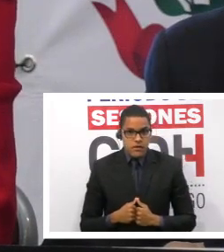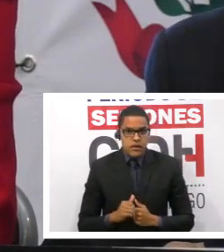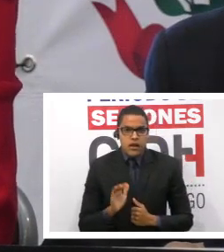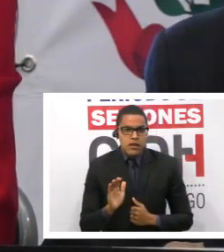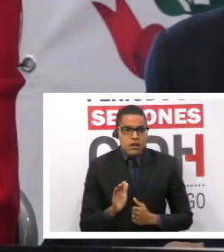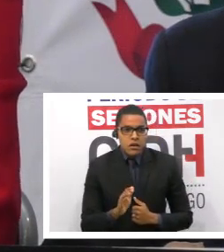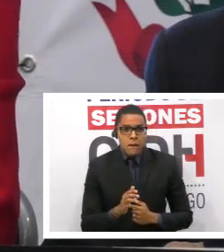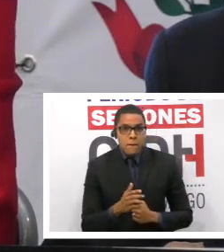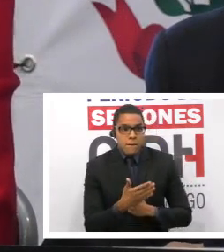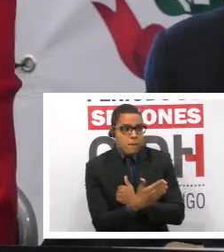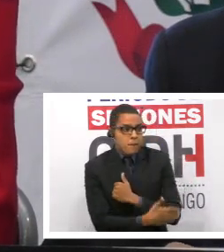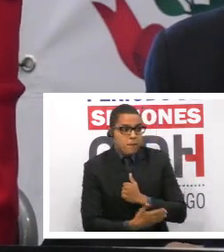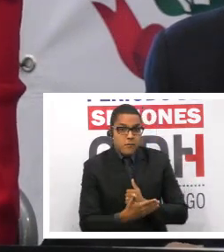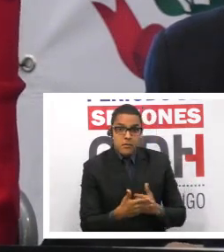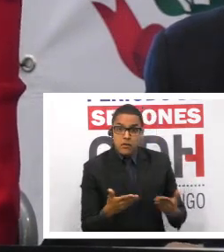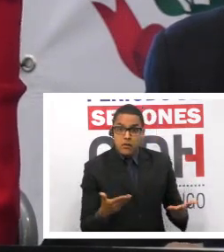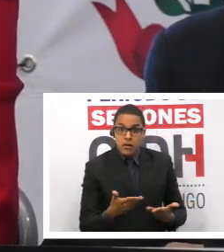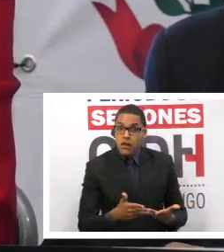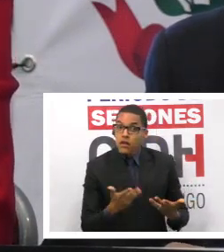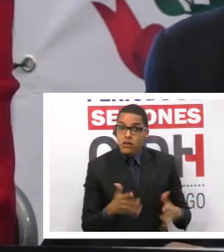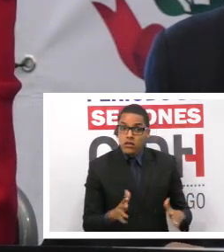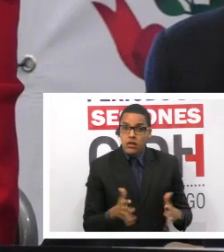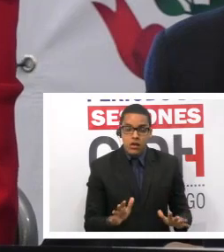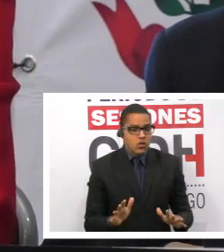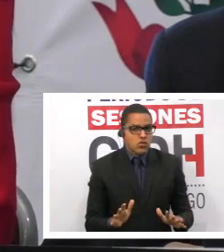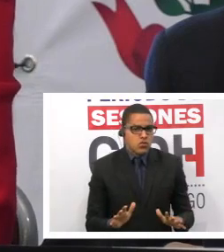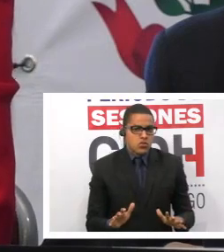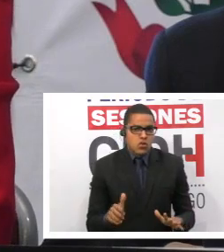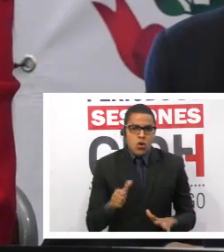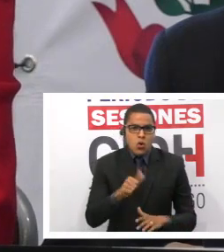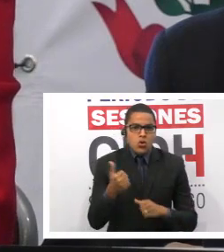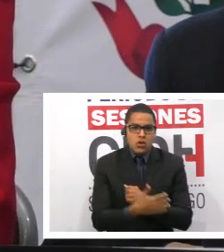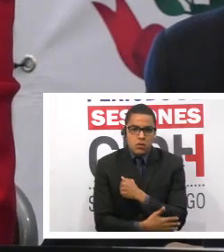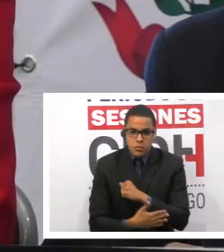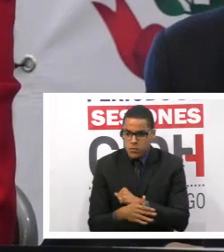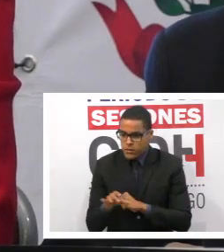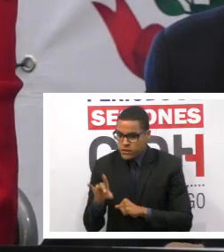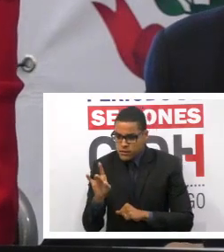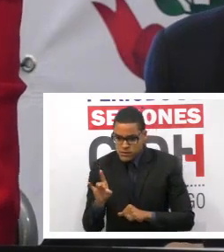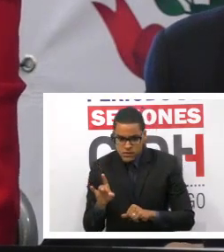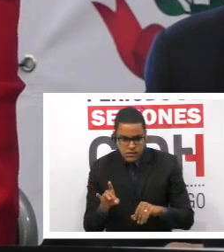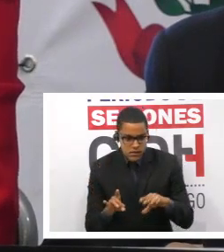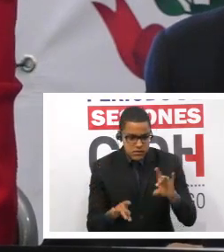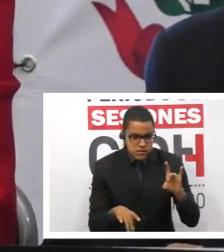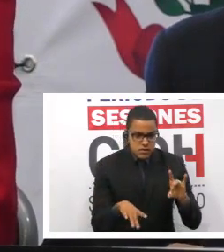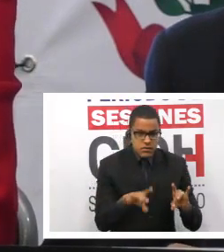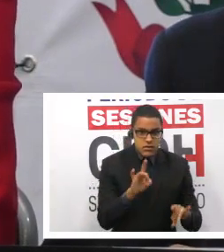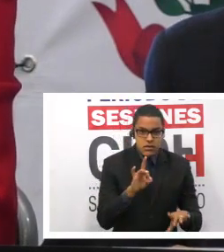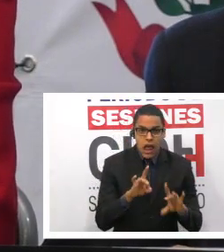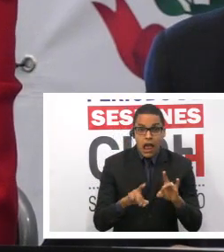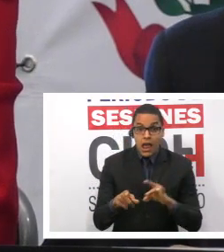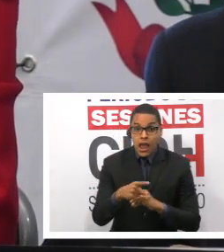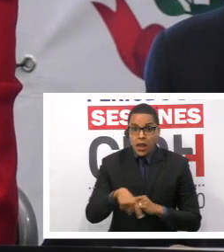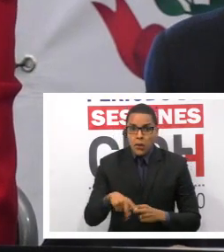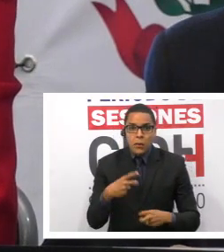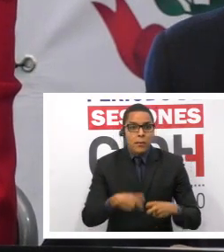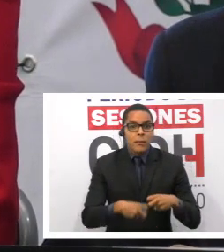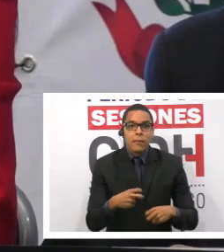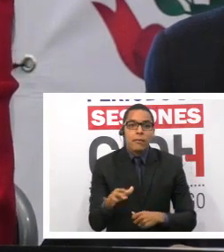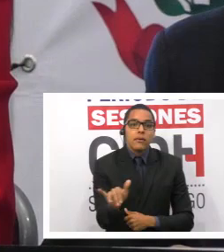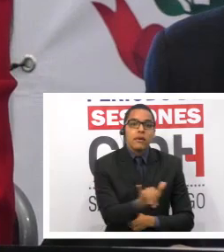han puesto hoy sobre la mesa sino con otros que ustedes identifiquen están también viviendo momentos de